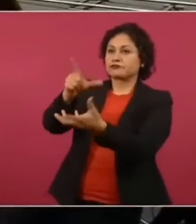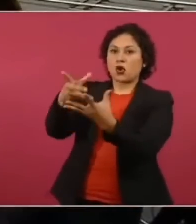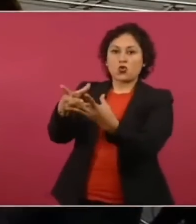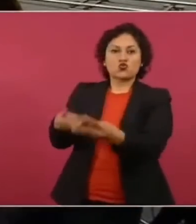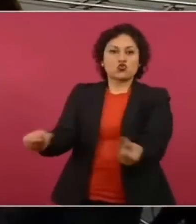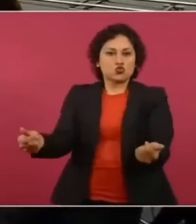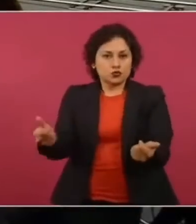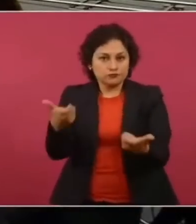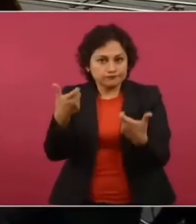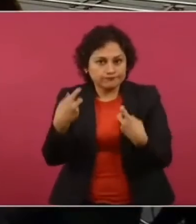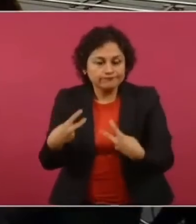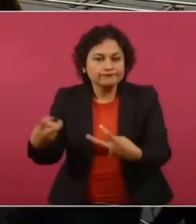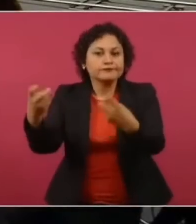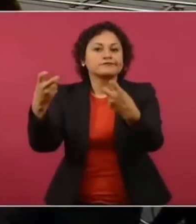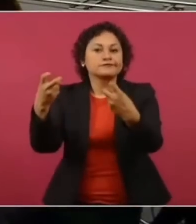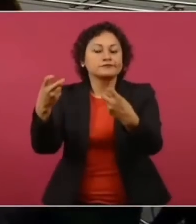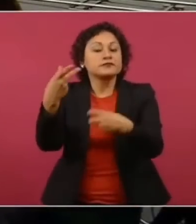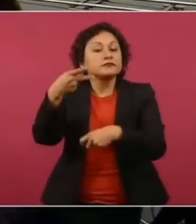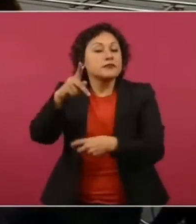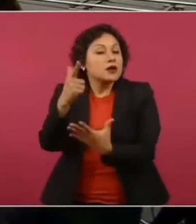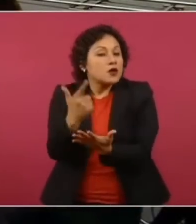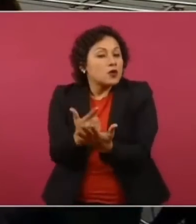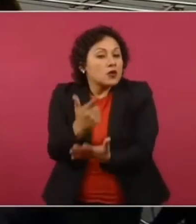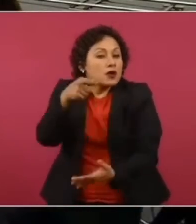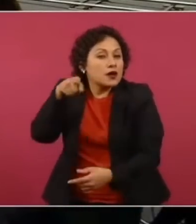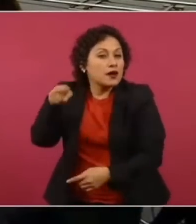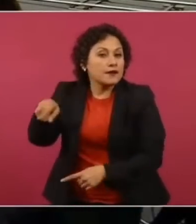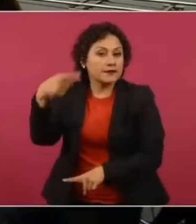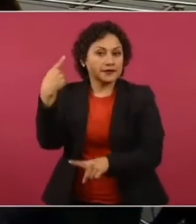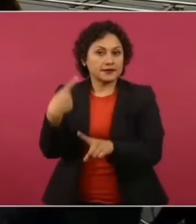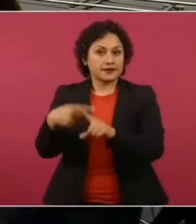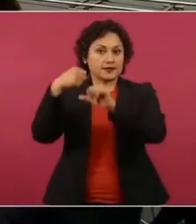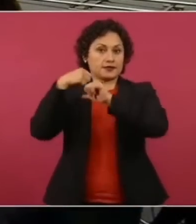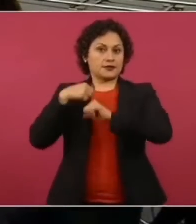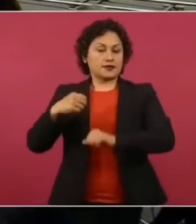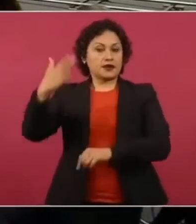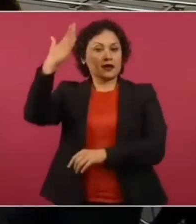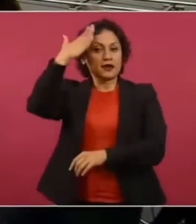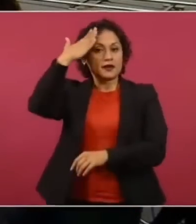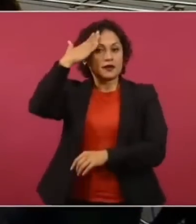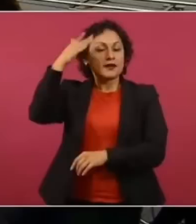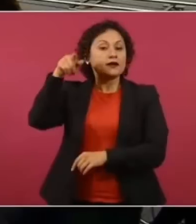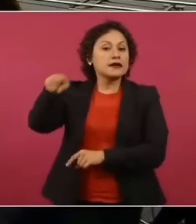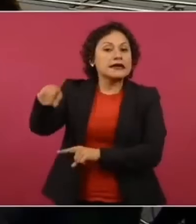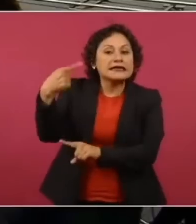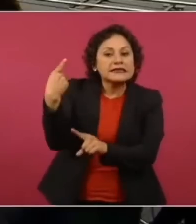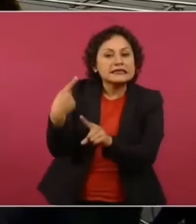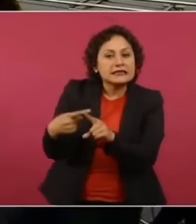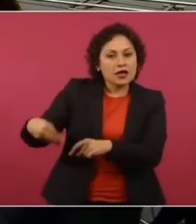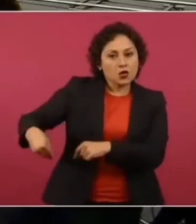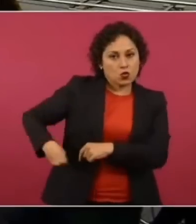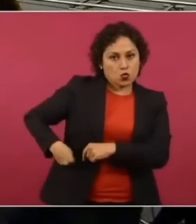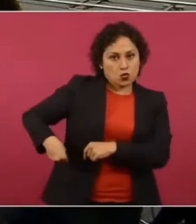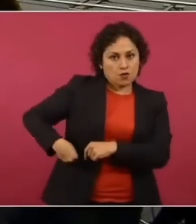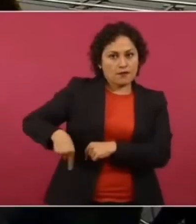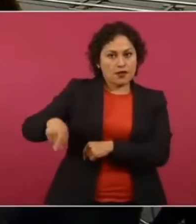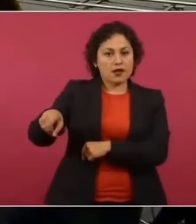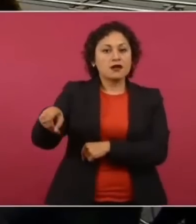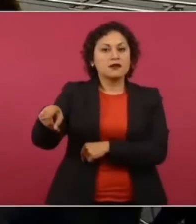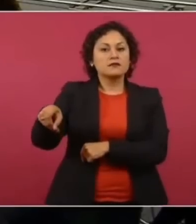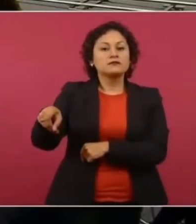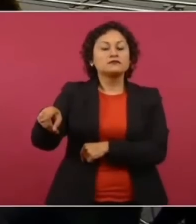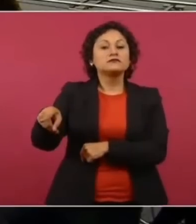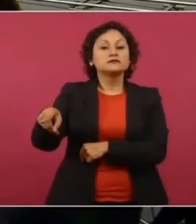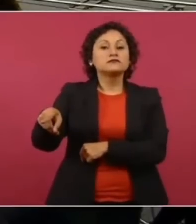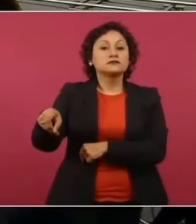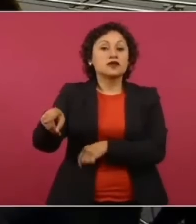asunto es que quien se encarga de operar estas estafas, el acusado de operar estas estafas, es un